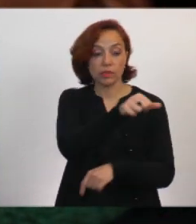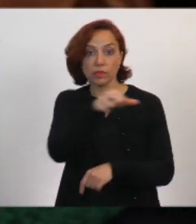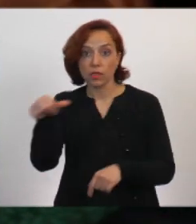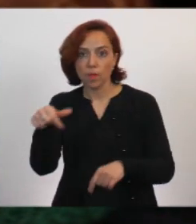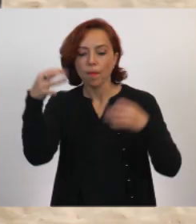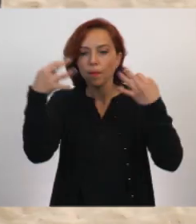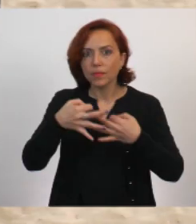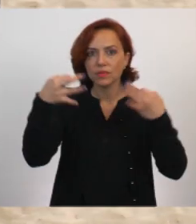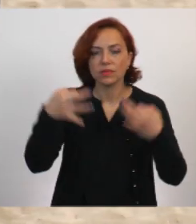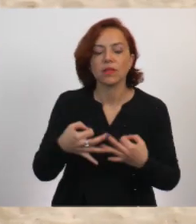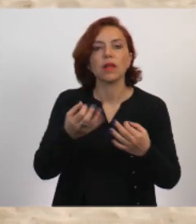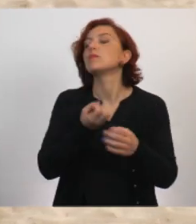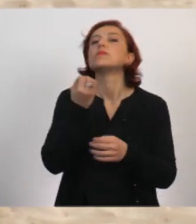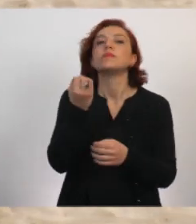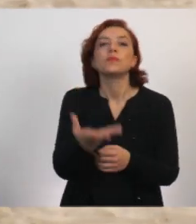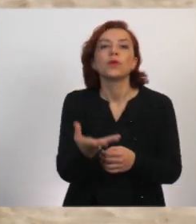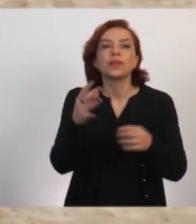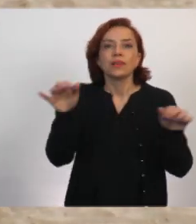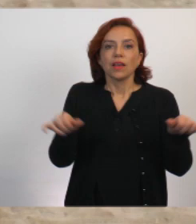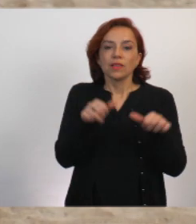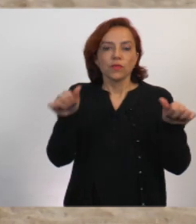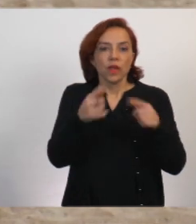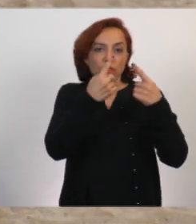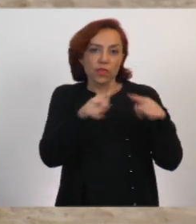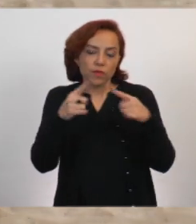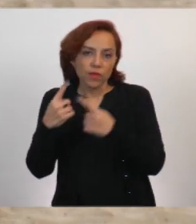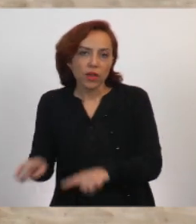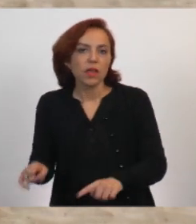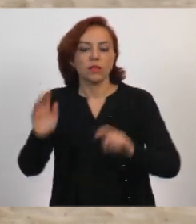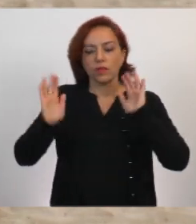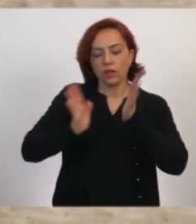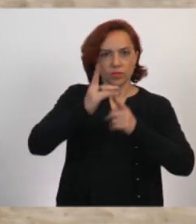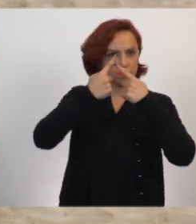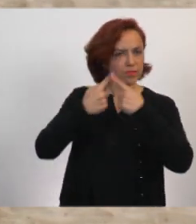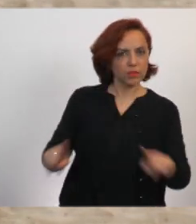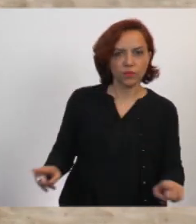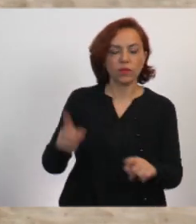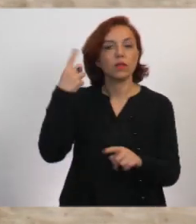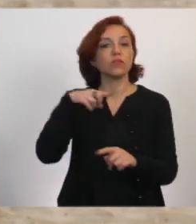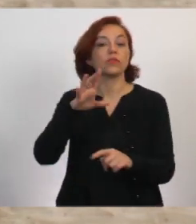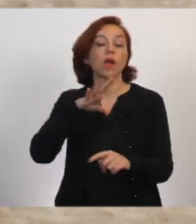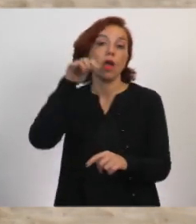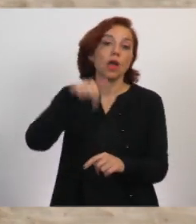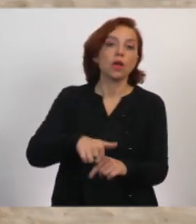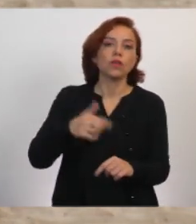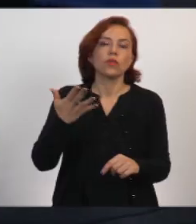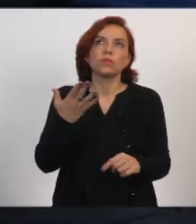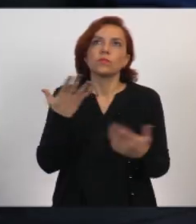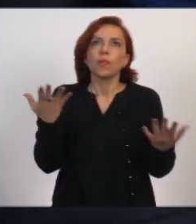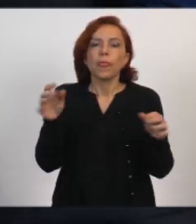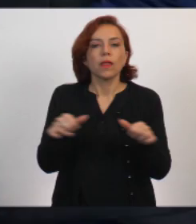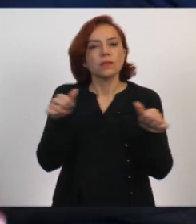diferente. En esta semana, es una semana especial, ya que vamos a hacer actividades diferentes a lo que trata la terapia. Y